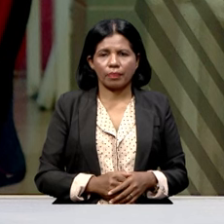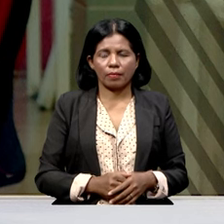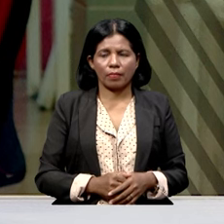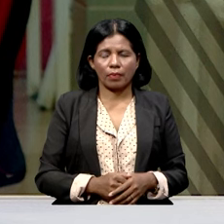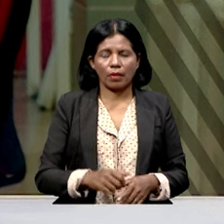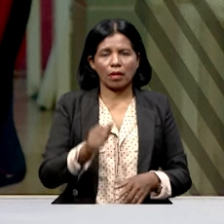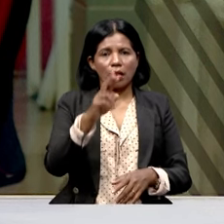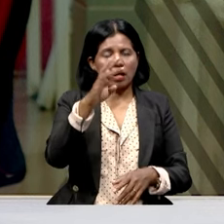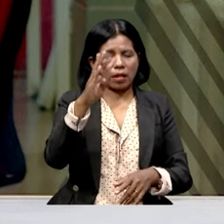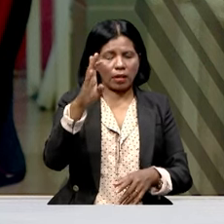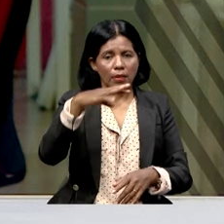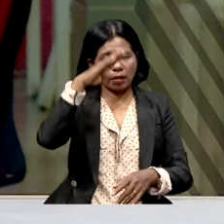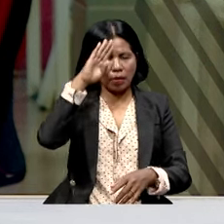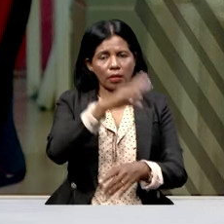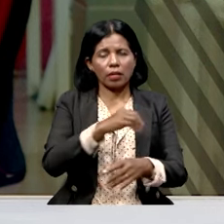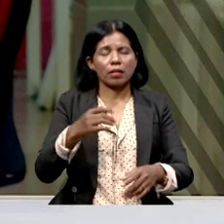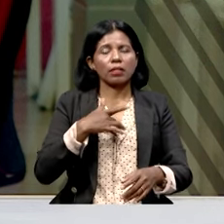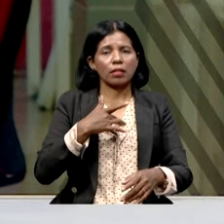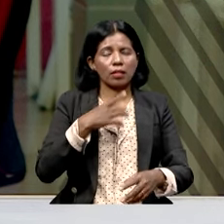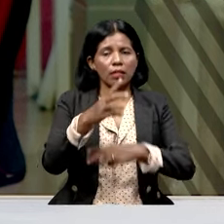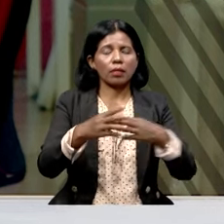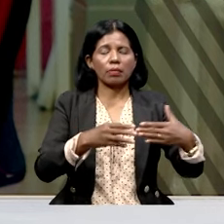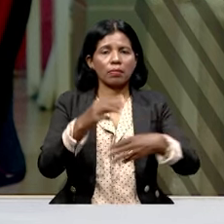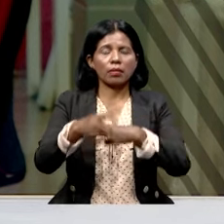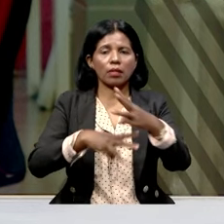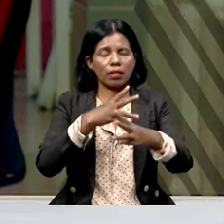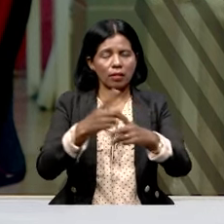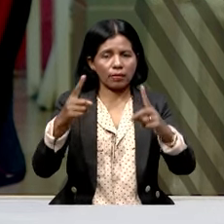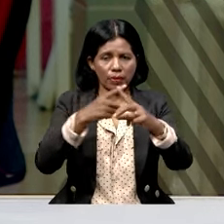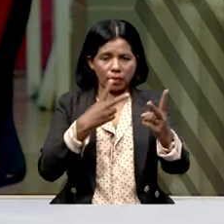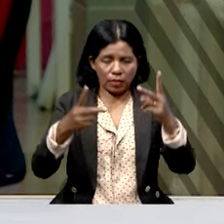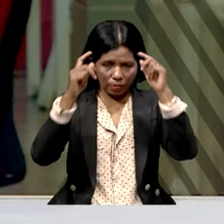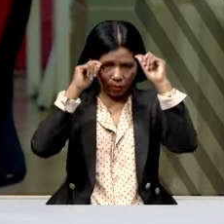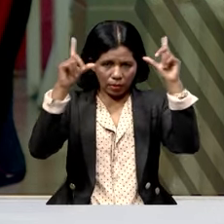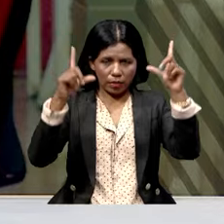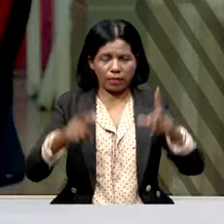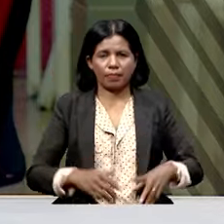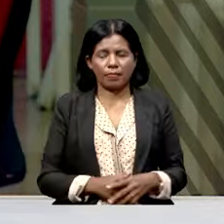Arábia Saudita aprecia o líder mundial Sirin em visita para Timor-Leste.